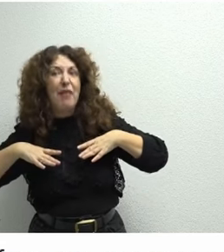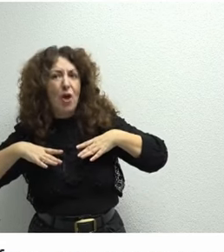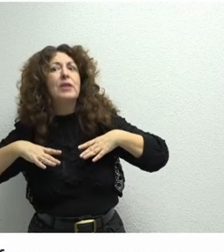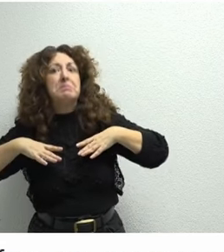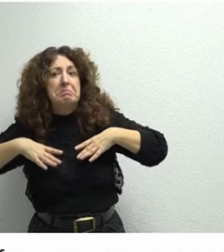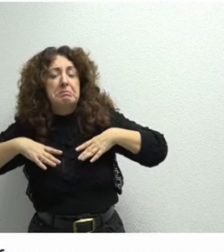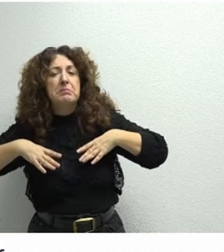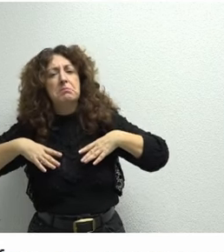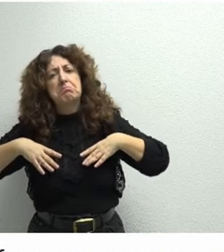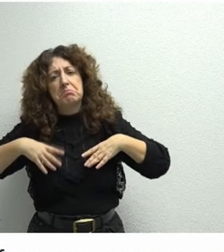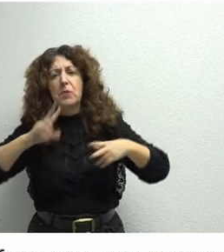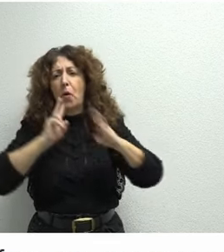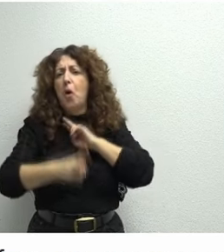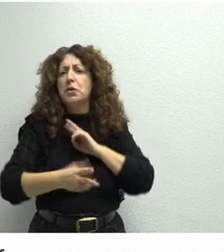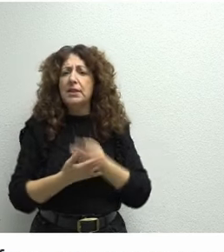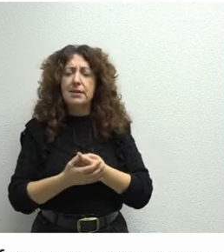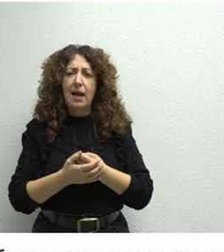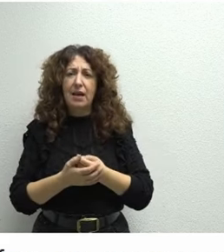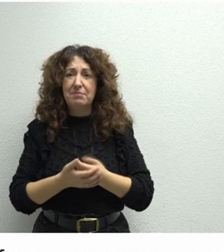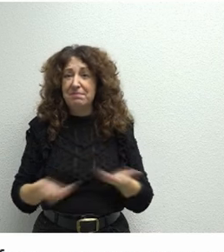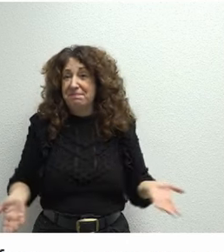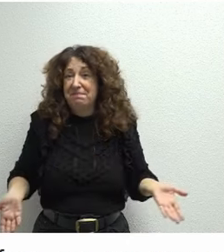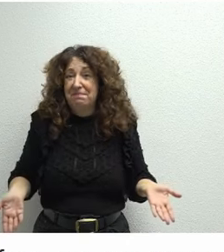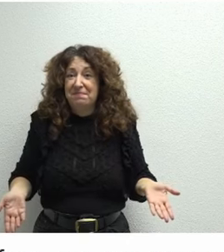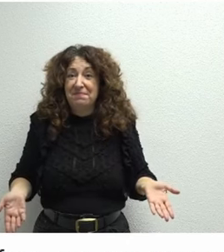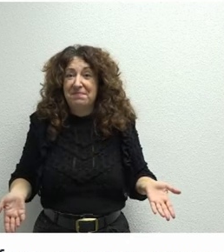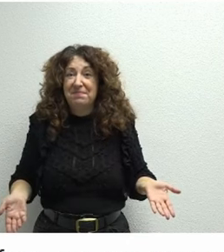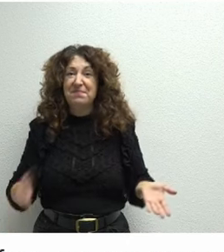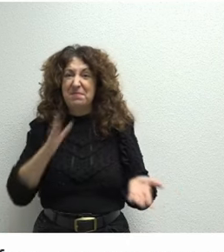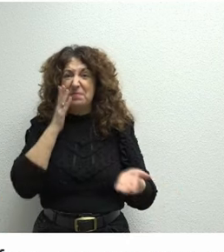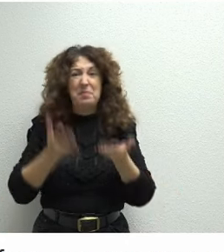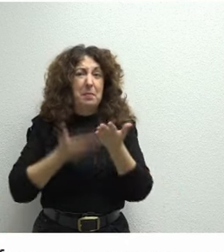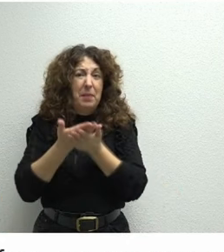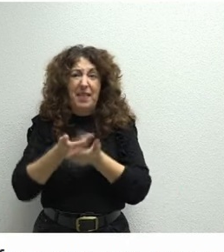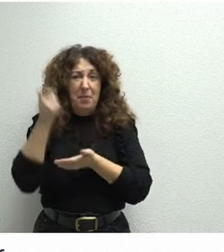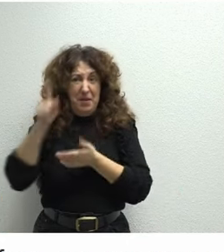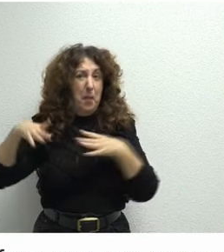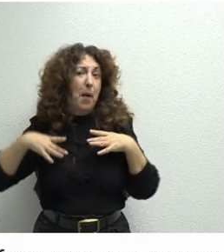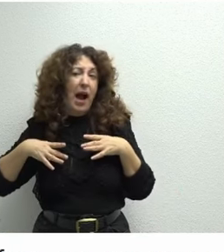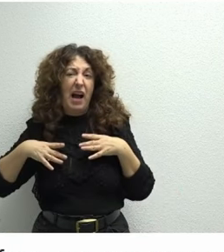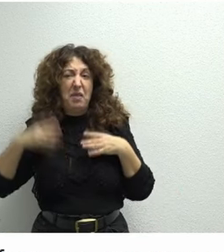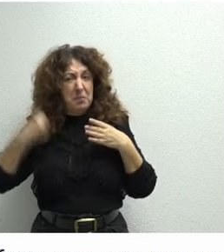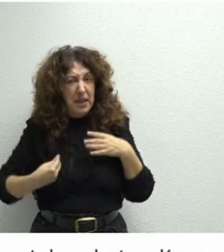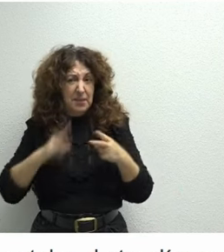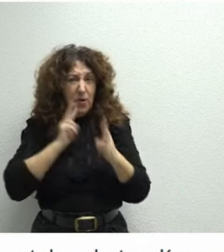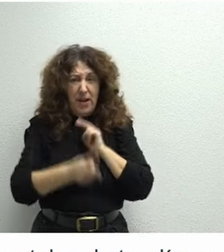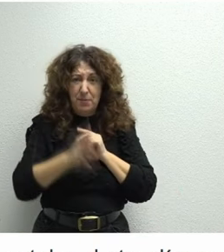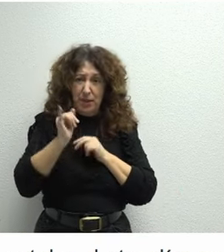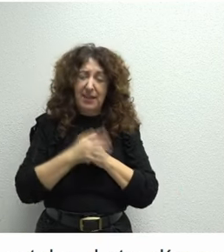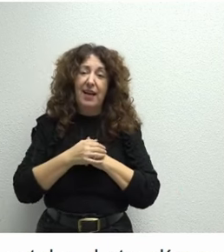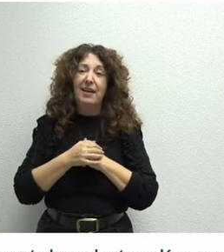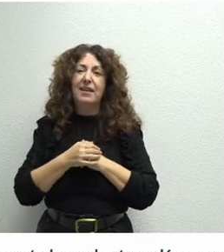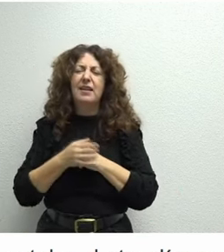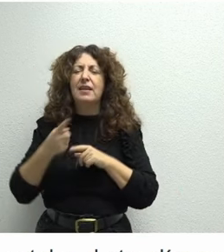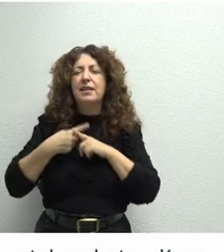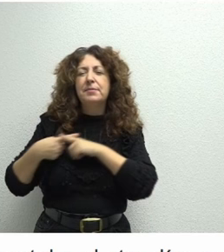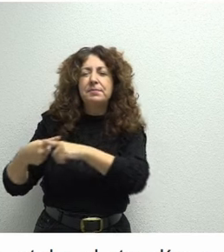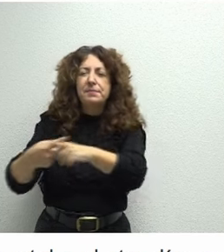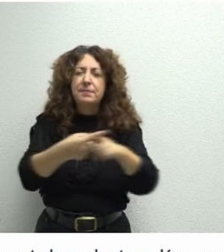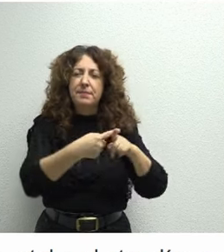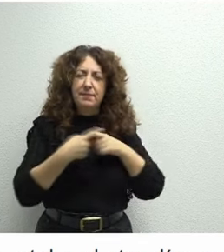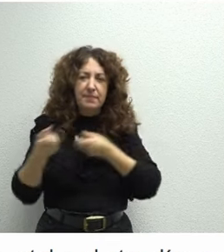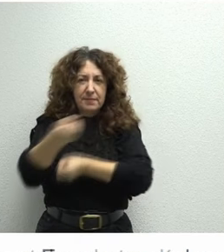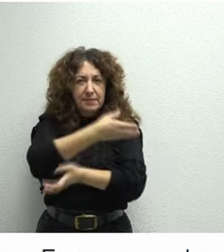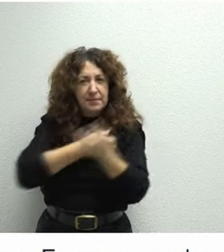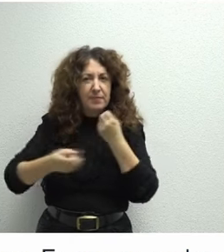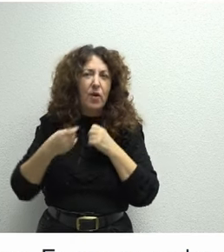coche dices vamos es que no no podemos pedir más no eh compartimos conocimiento